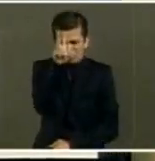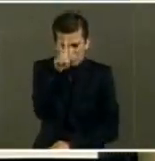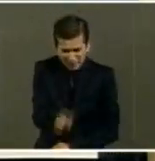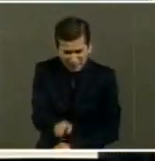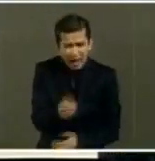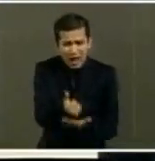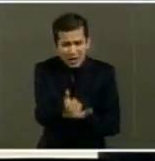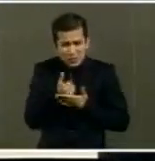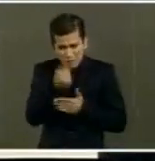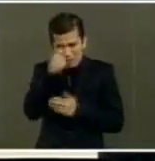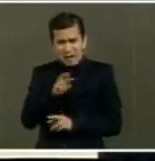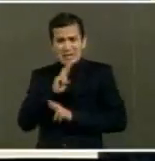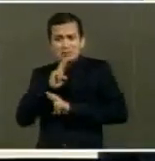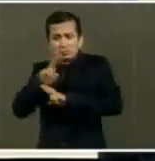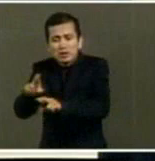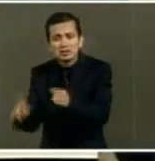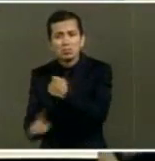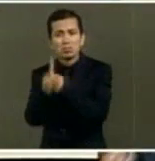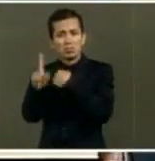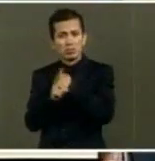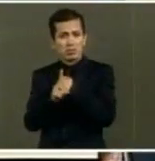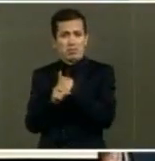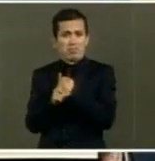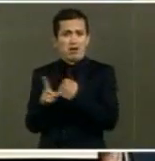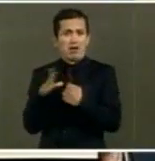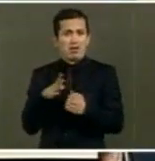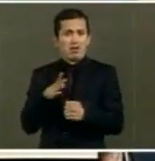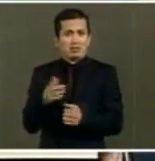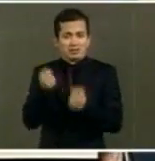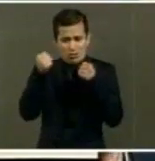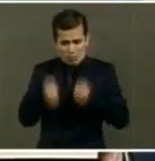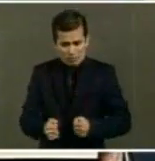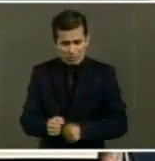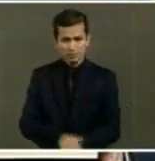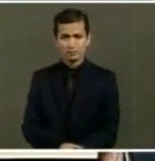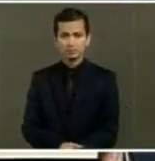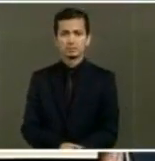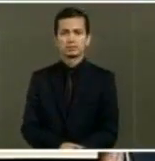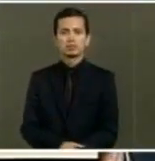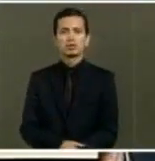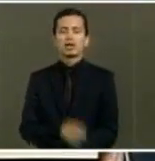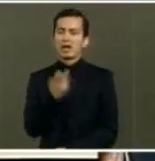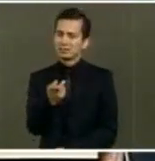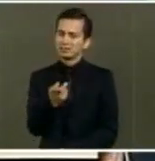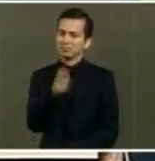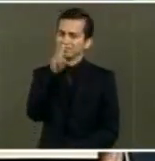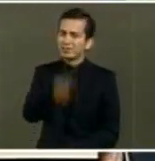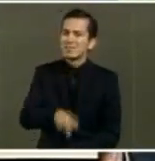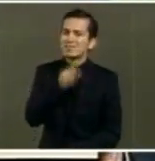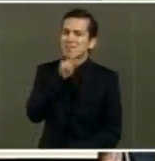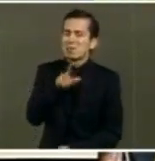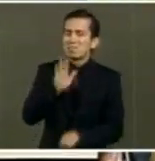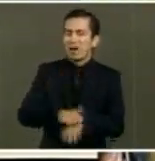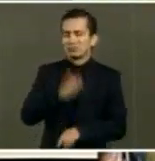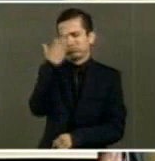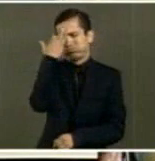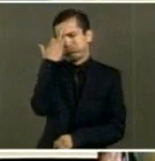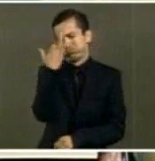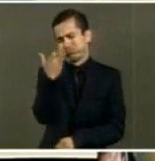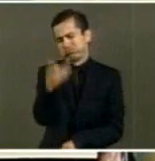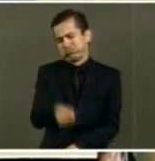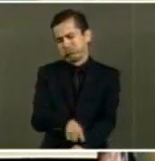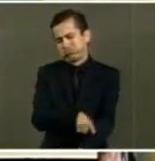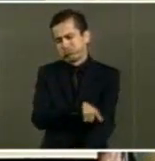estructural al problema de la seguridad. Pero también, hay que reconocerlo, es la que más tiempo tardará en rendir los frutos